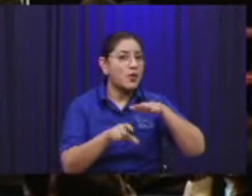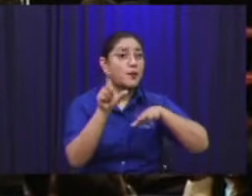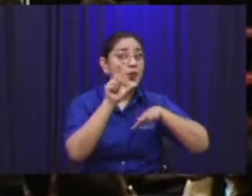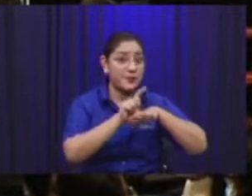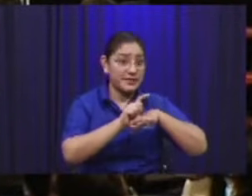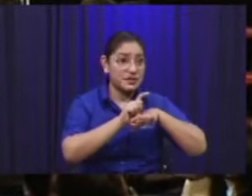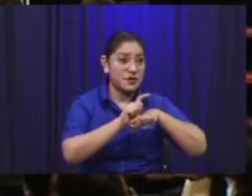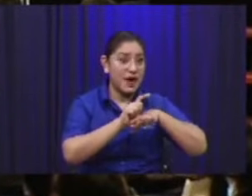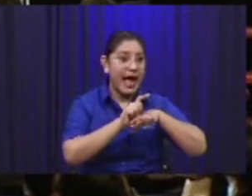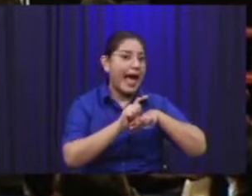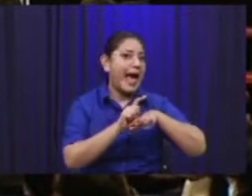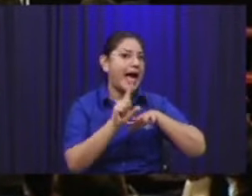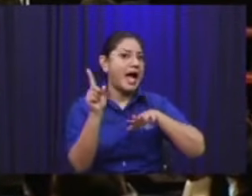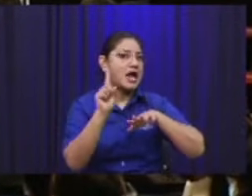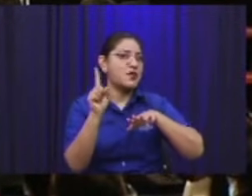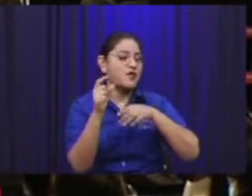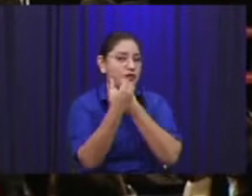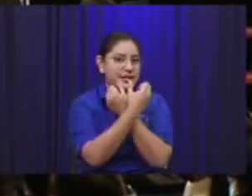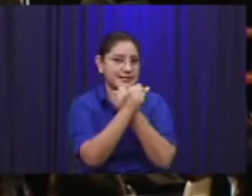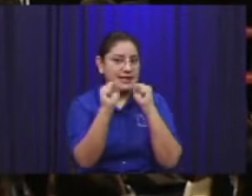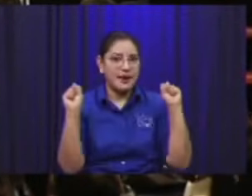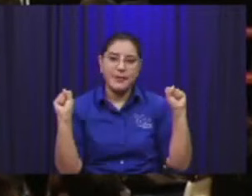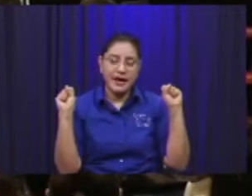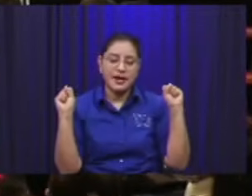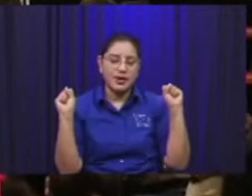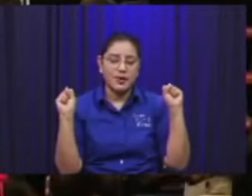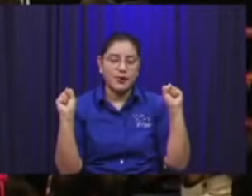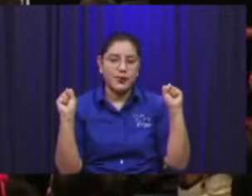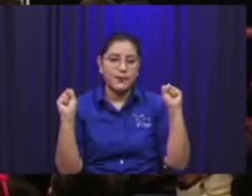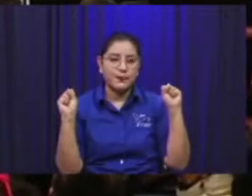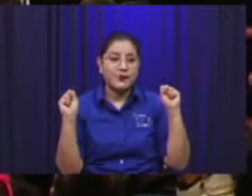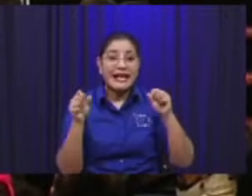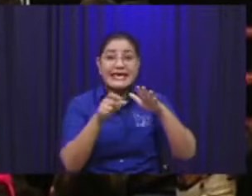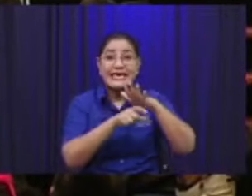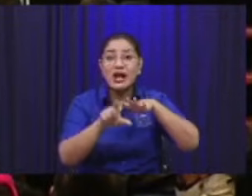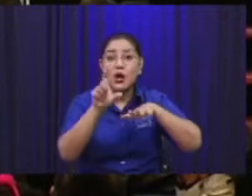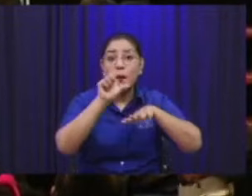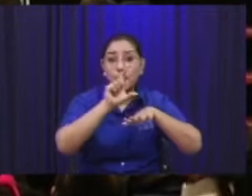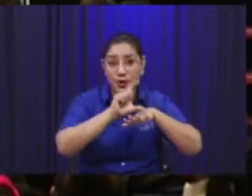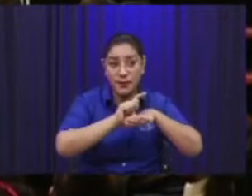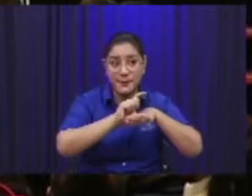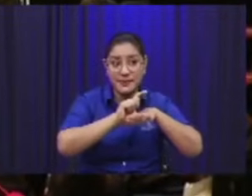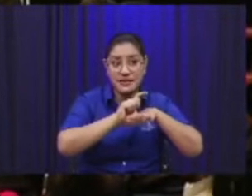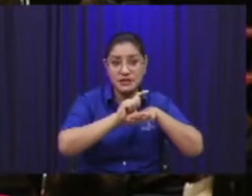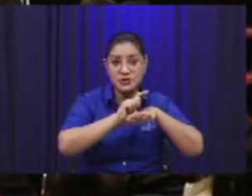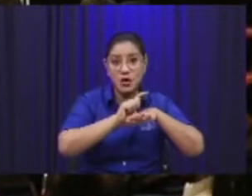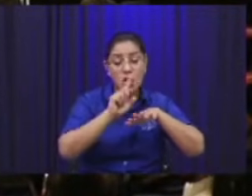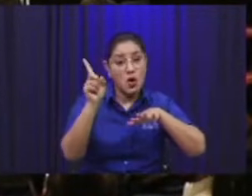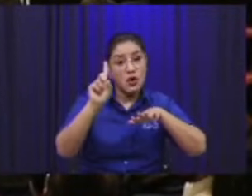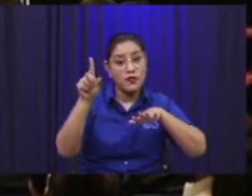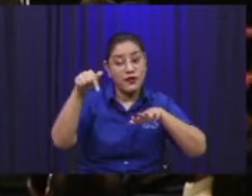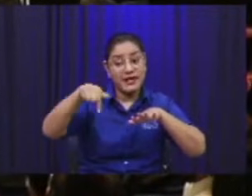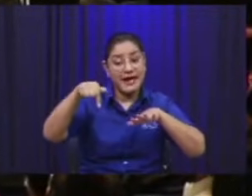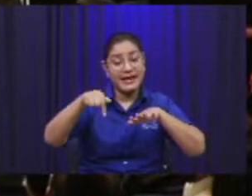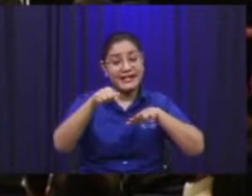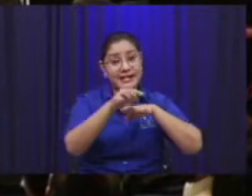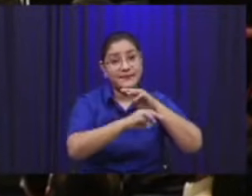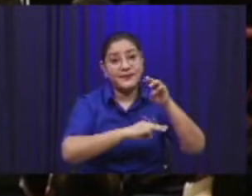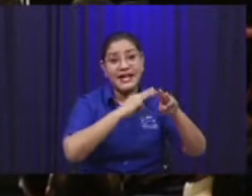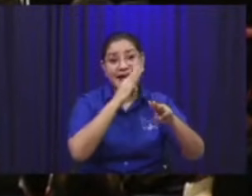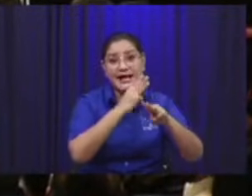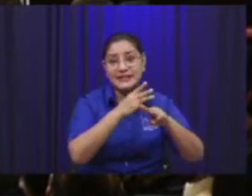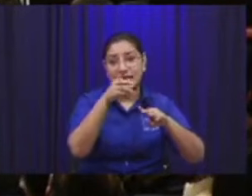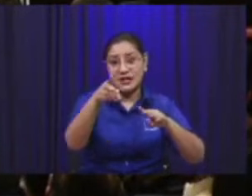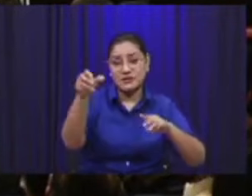que él hizo no fue solamente de salvarlo el compromiso ni siquiera fue de que aquí en la tierra siempre